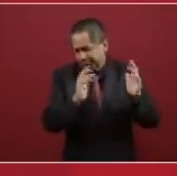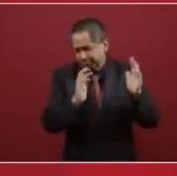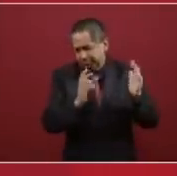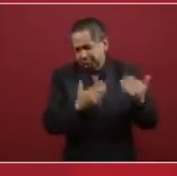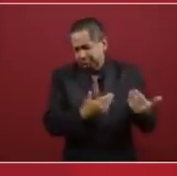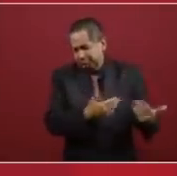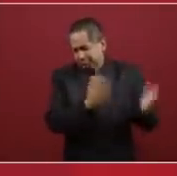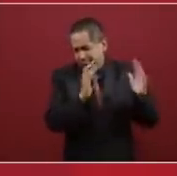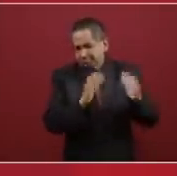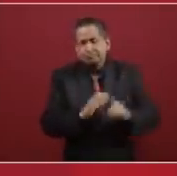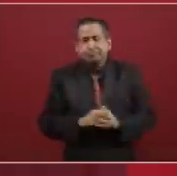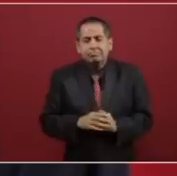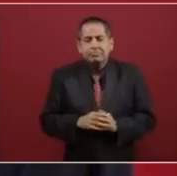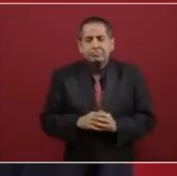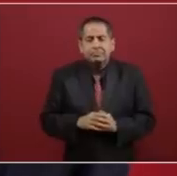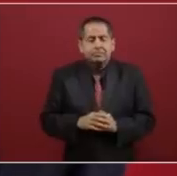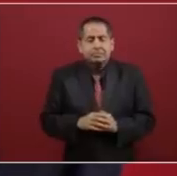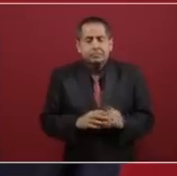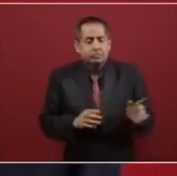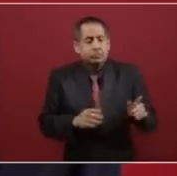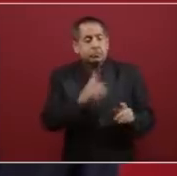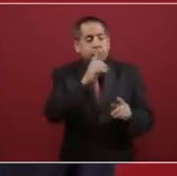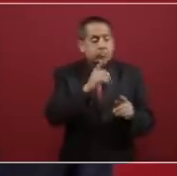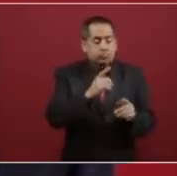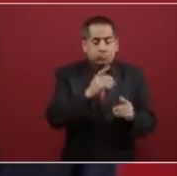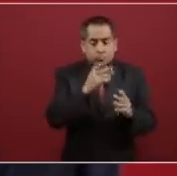Que no se cometa nada ilegal,